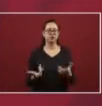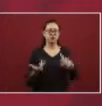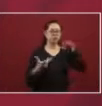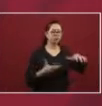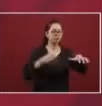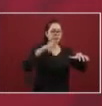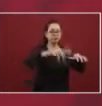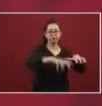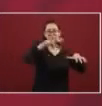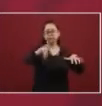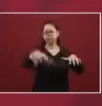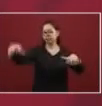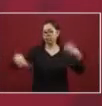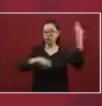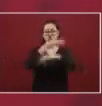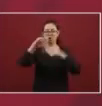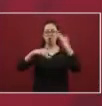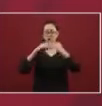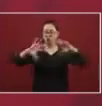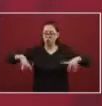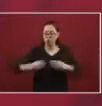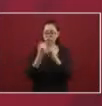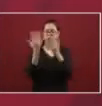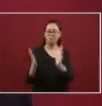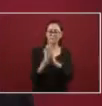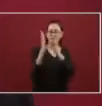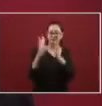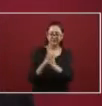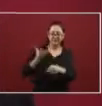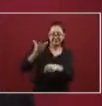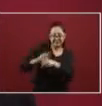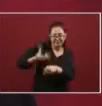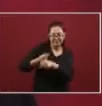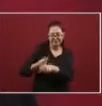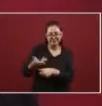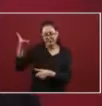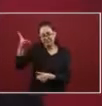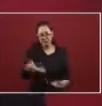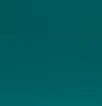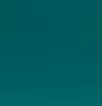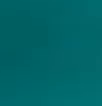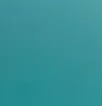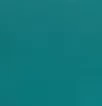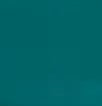auténtico Estado de Derecho, dijo. Soy Daniel Flores Meneses, esta fue mi crónica.